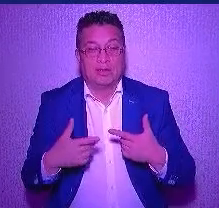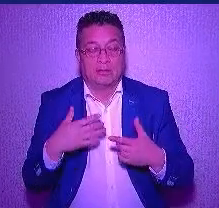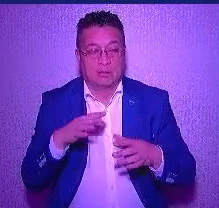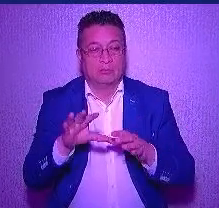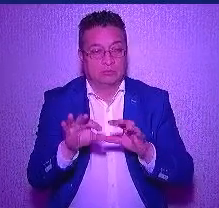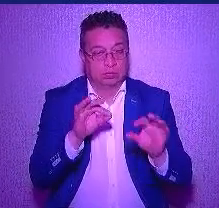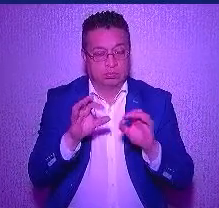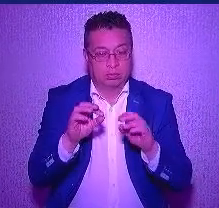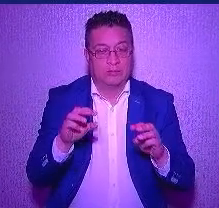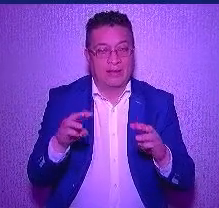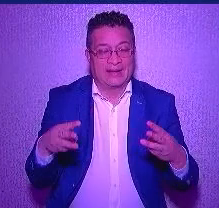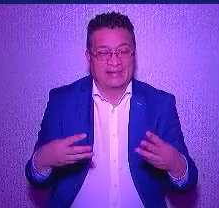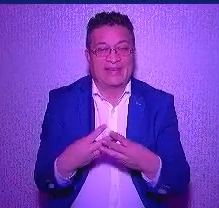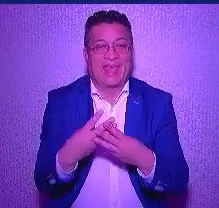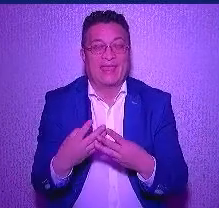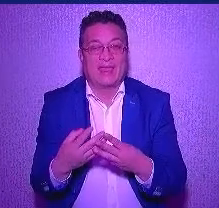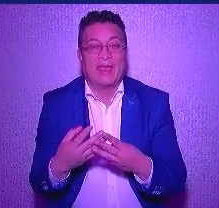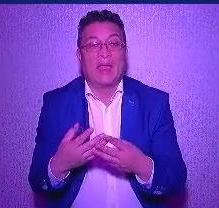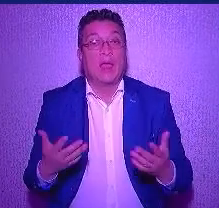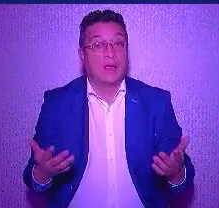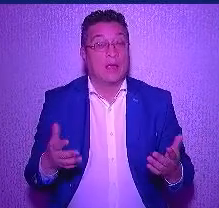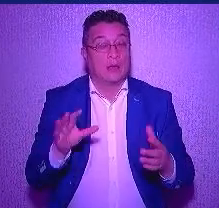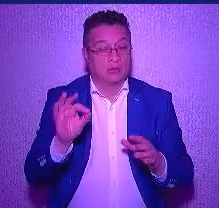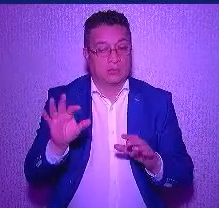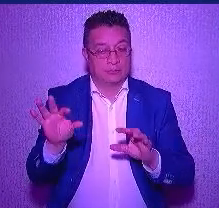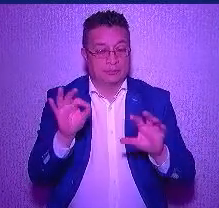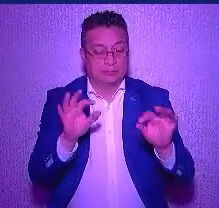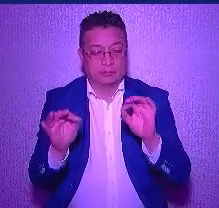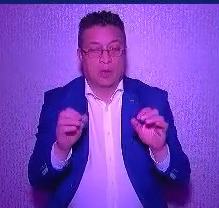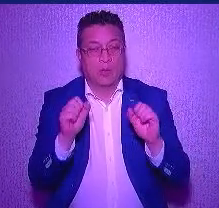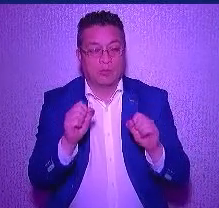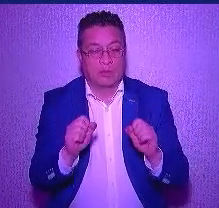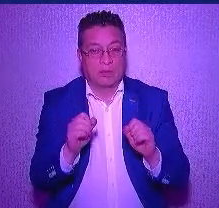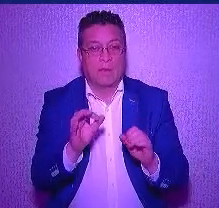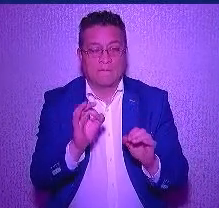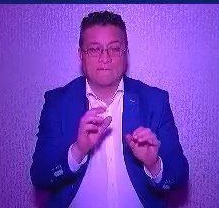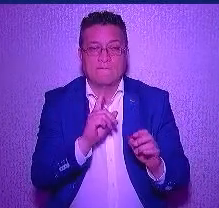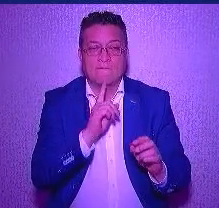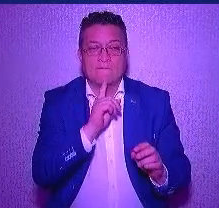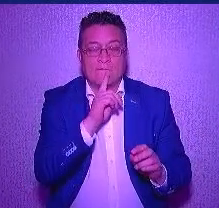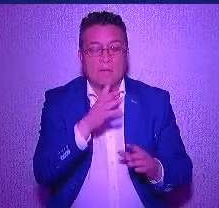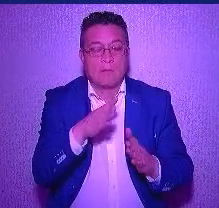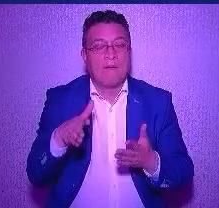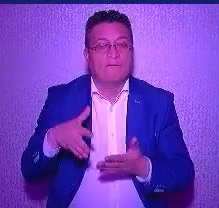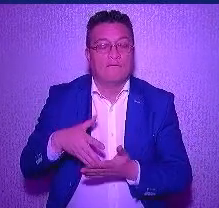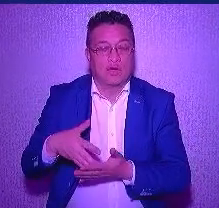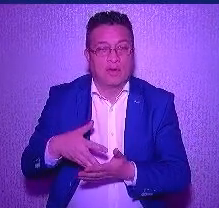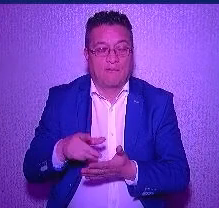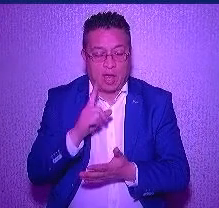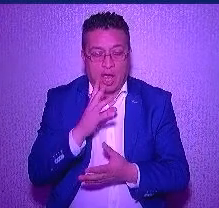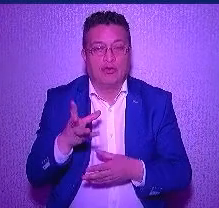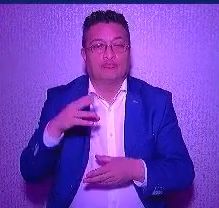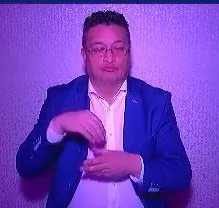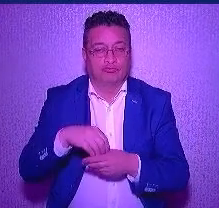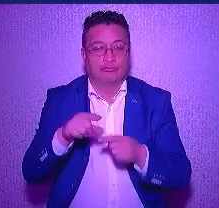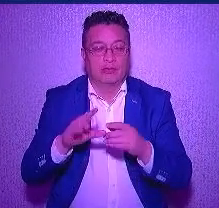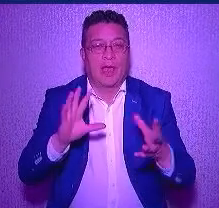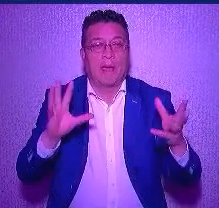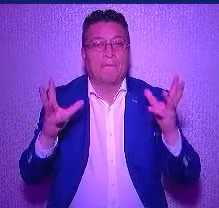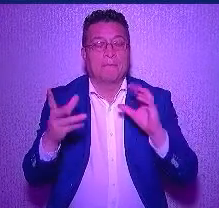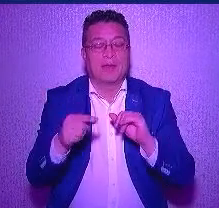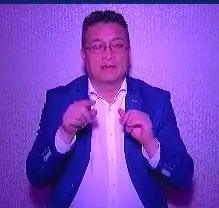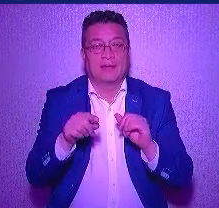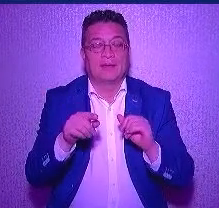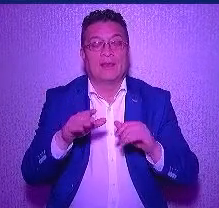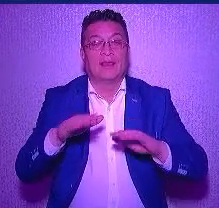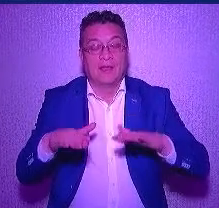intrusos de red para detectar apenas y estar optimizado a las vulnerabilidades presentes en el mi ambiente en función del tipo